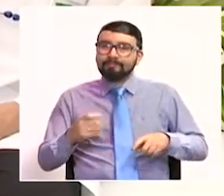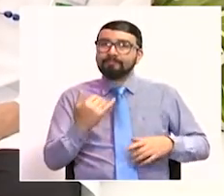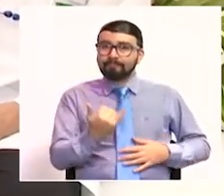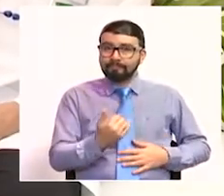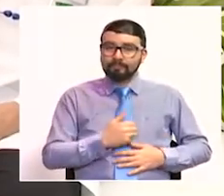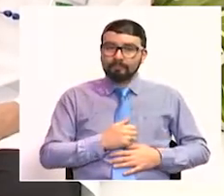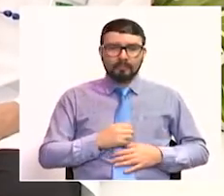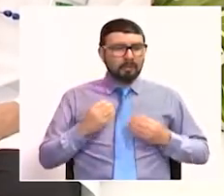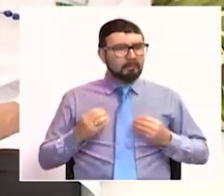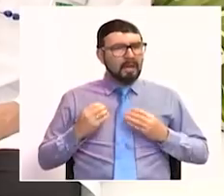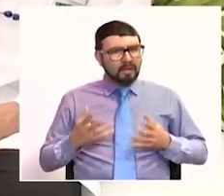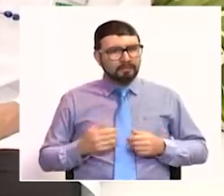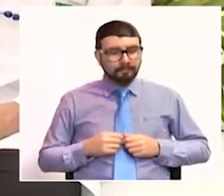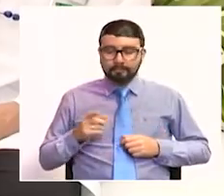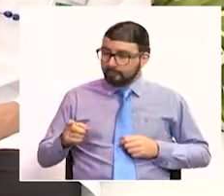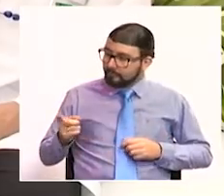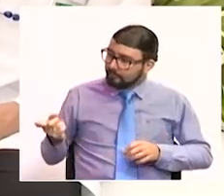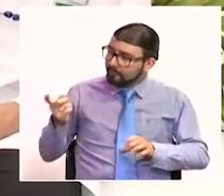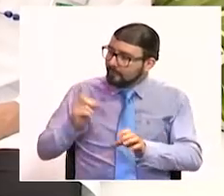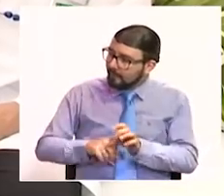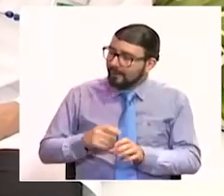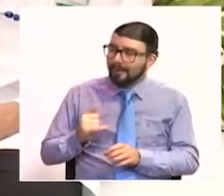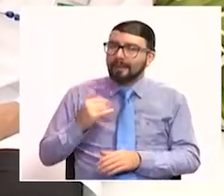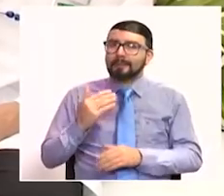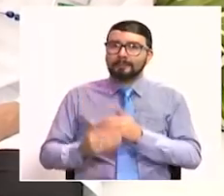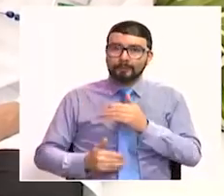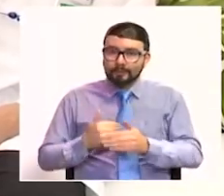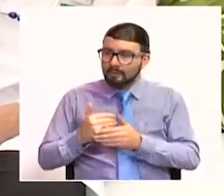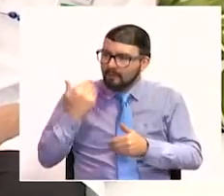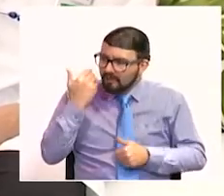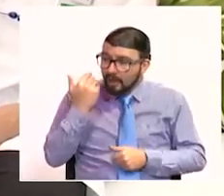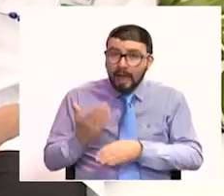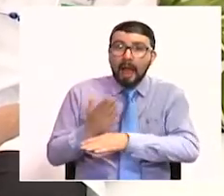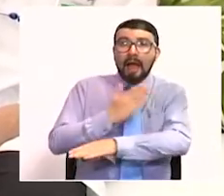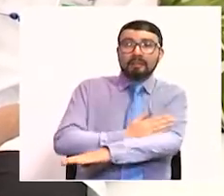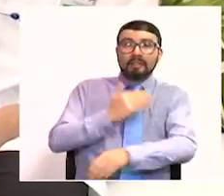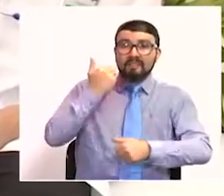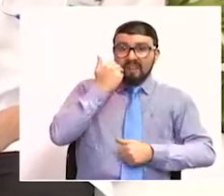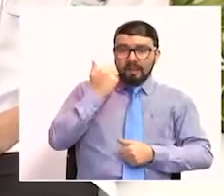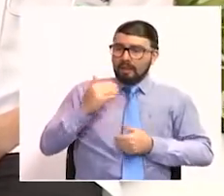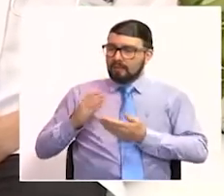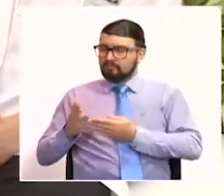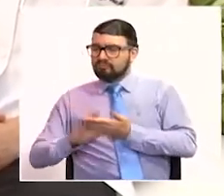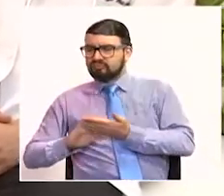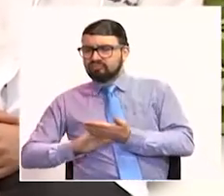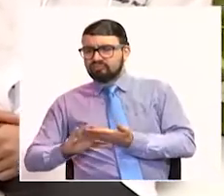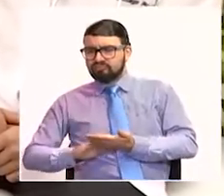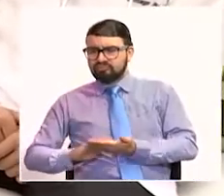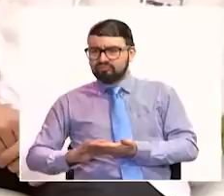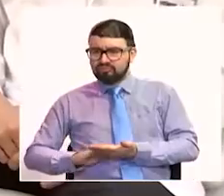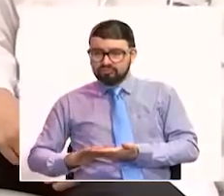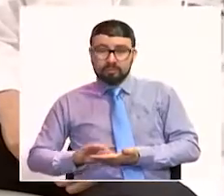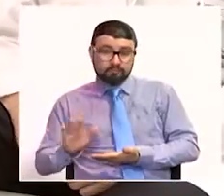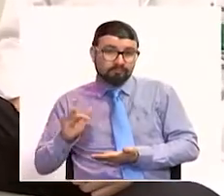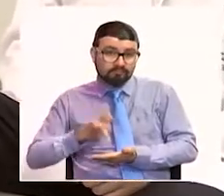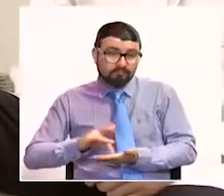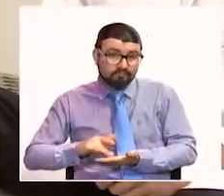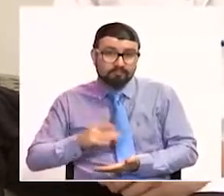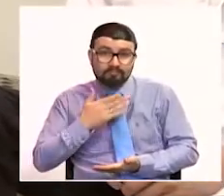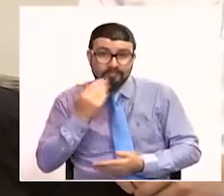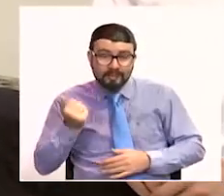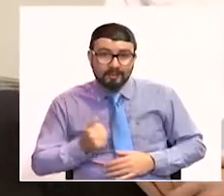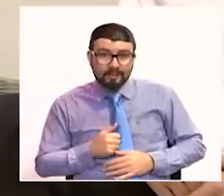para adelantarnos al proceso de la enfermedad. Es la única posibilidad, la consulta preventiva. Esto nos llevó a